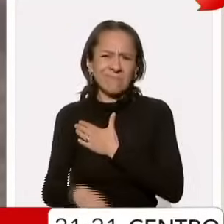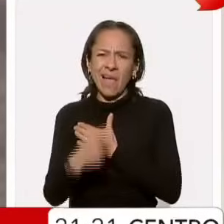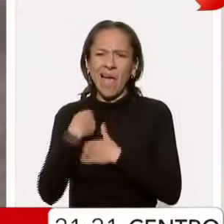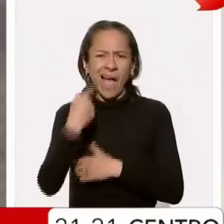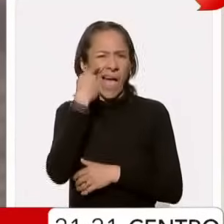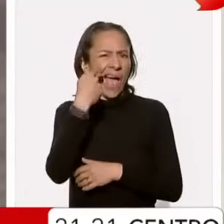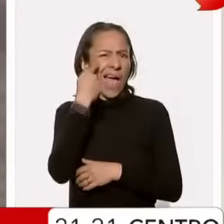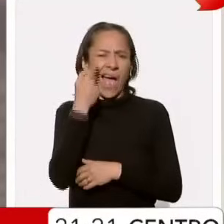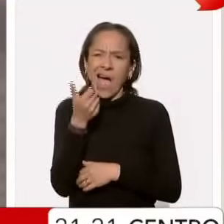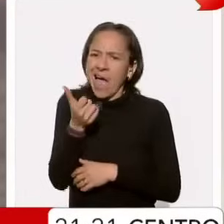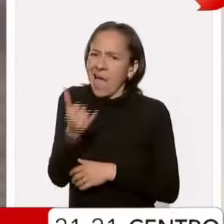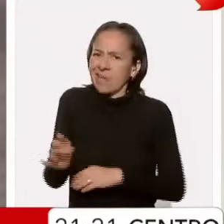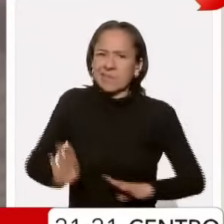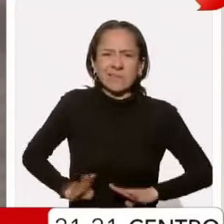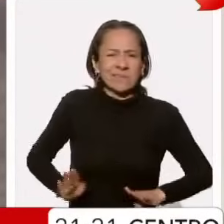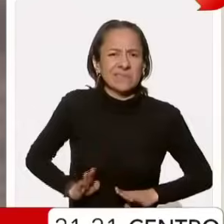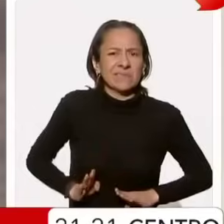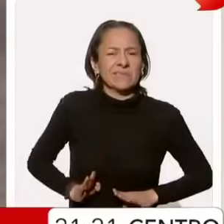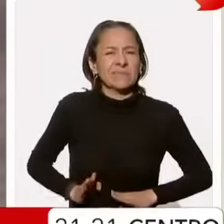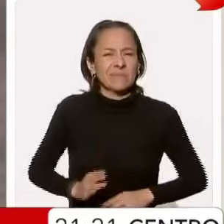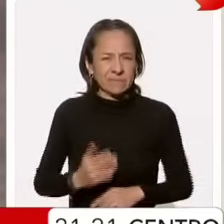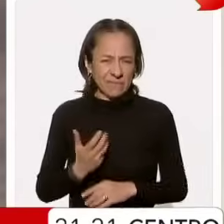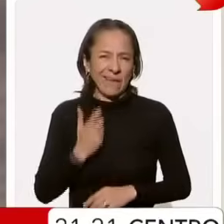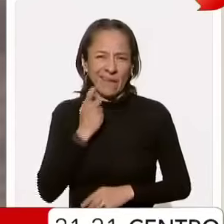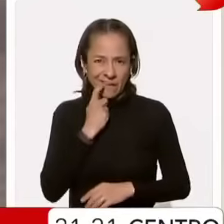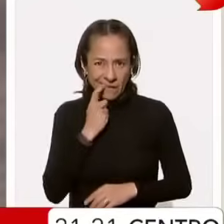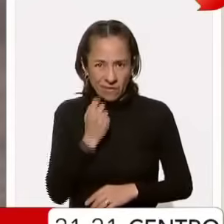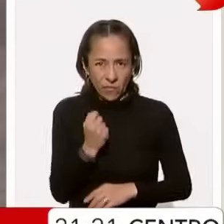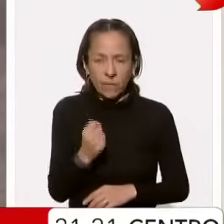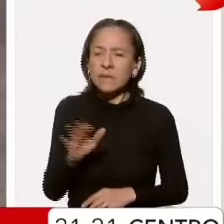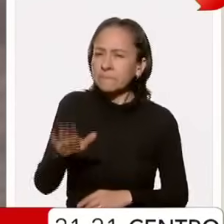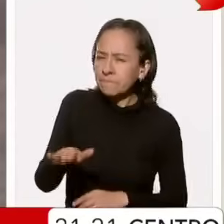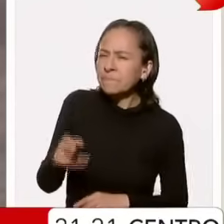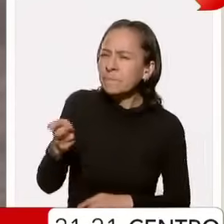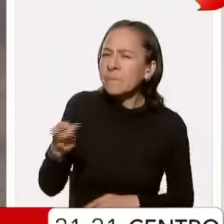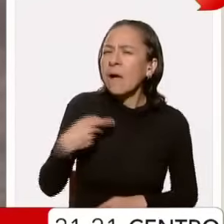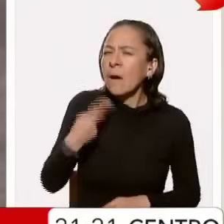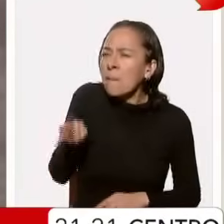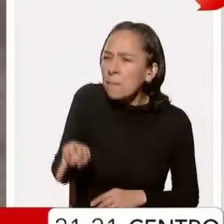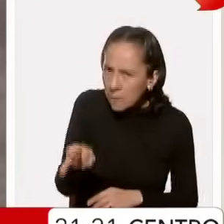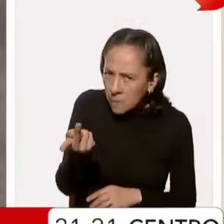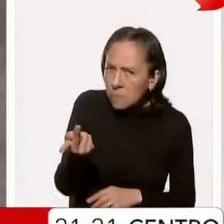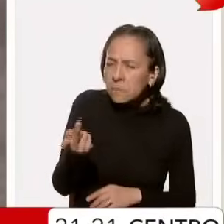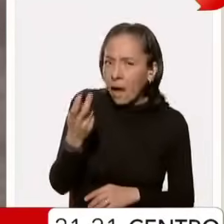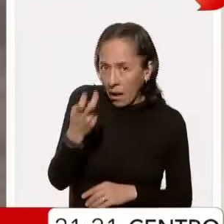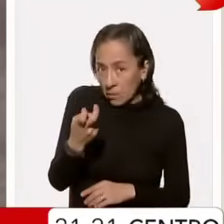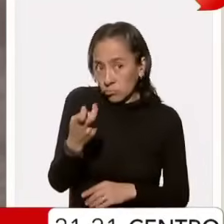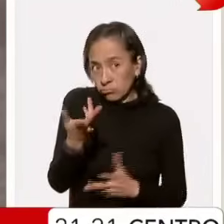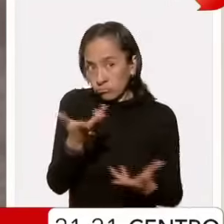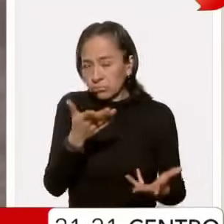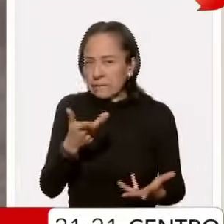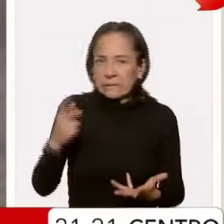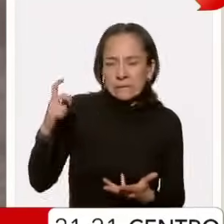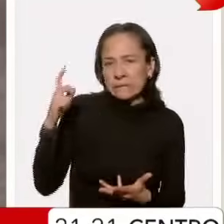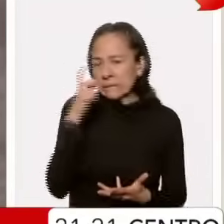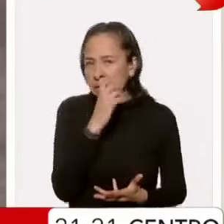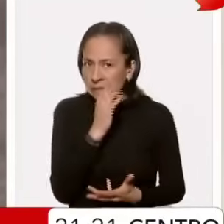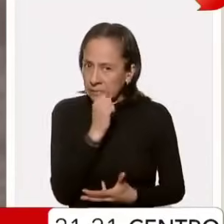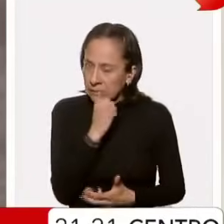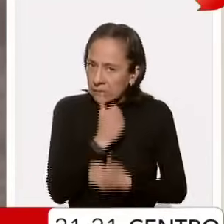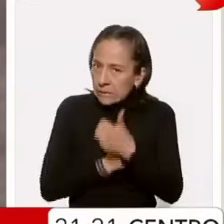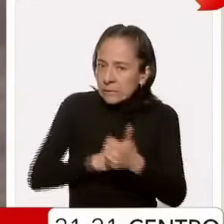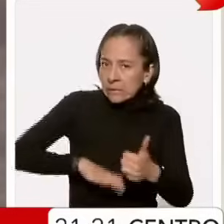supuesto, y la gran pregunta ahí es, ¿qué hacer frente a un reto de este tamaño? Porque no hay regulación, tenemos a